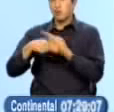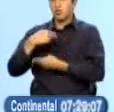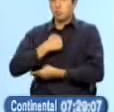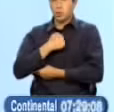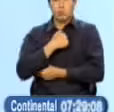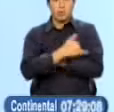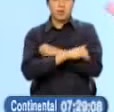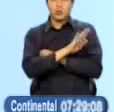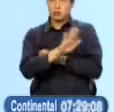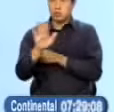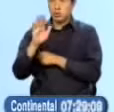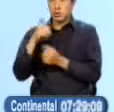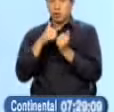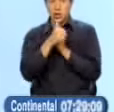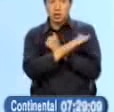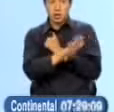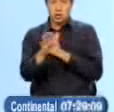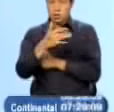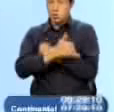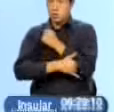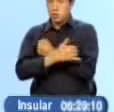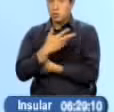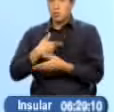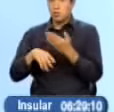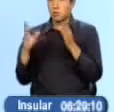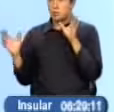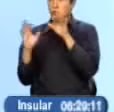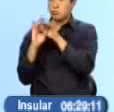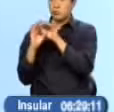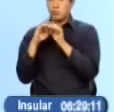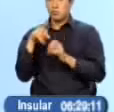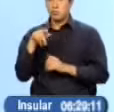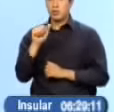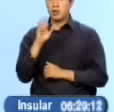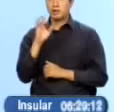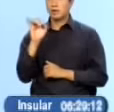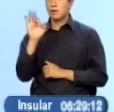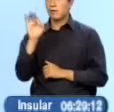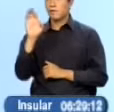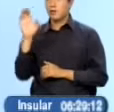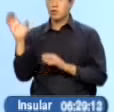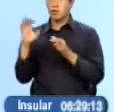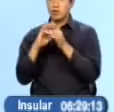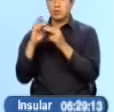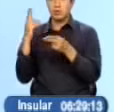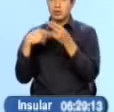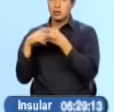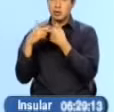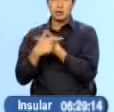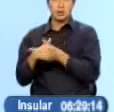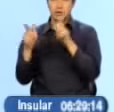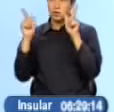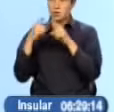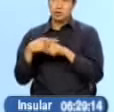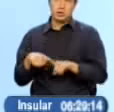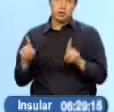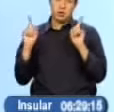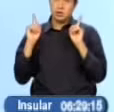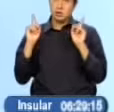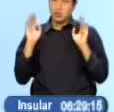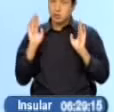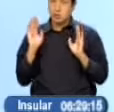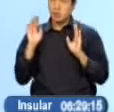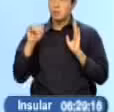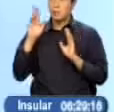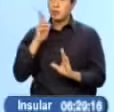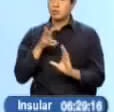lado por lo tanto si negocia cada uno por su lado se pueden ir a la alianza del pacífico que va a ser una alianza de libre comercio distinta pero además de